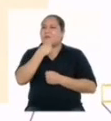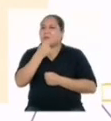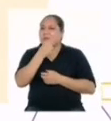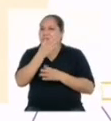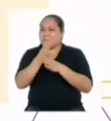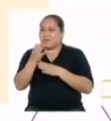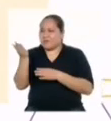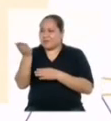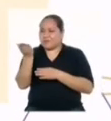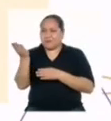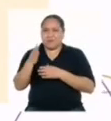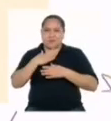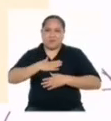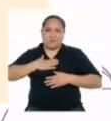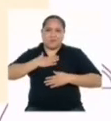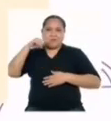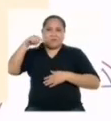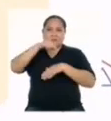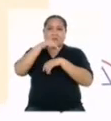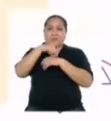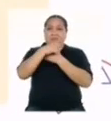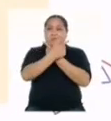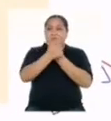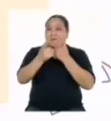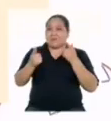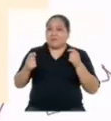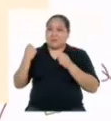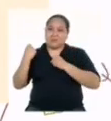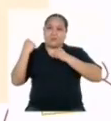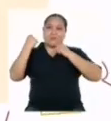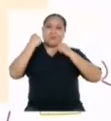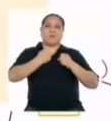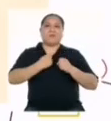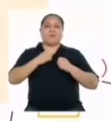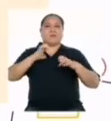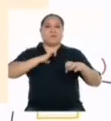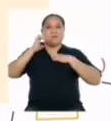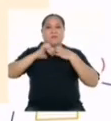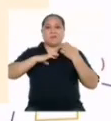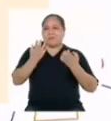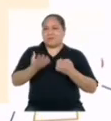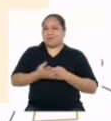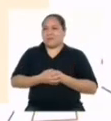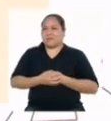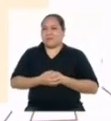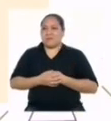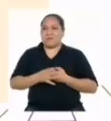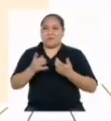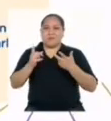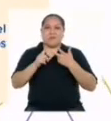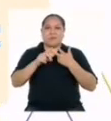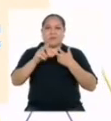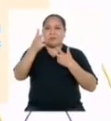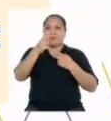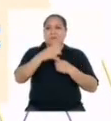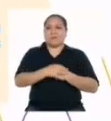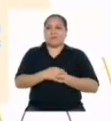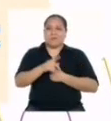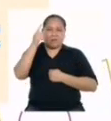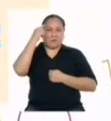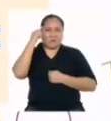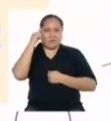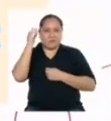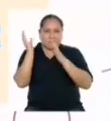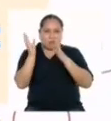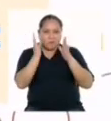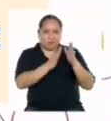gustaría compartir con ellos para disfrutar estos momentos libres y fortalecerlos emocionalmente? Y la pregunta 3.